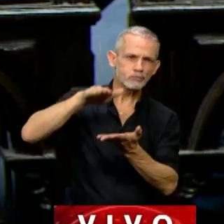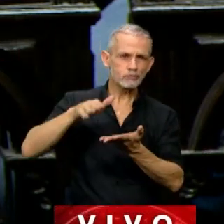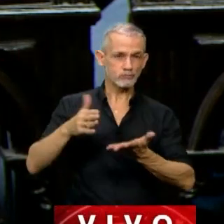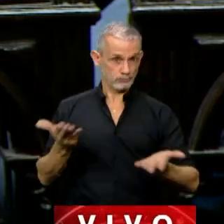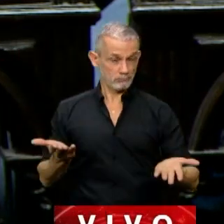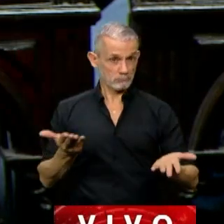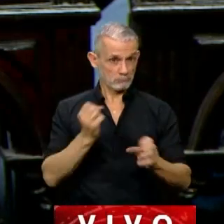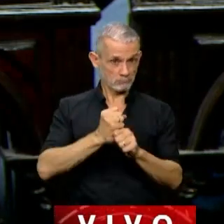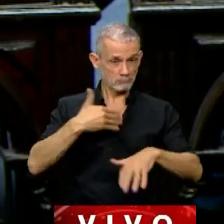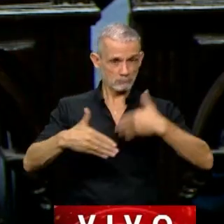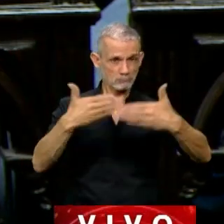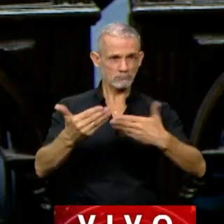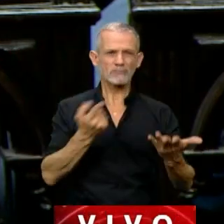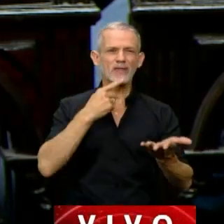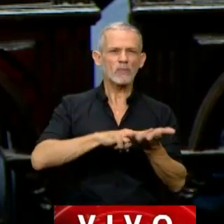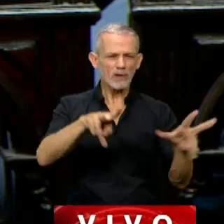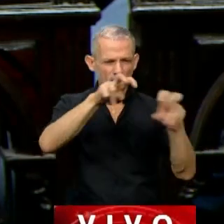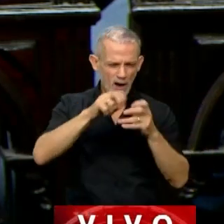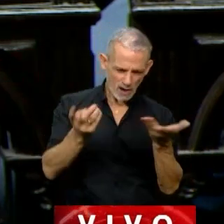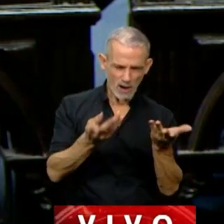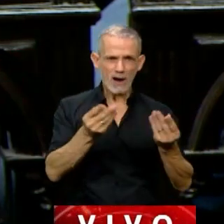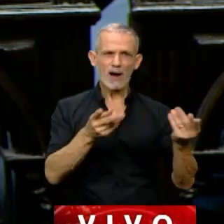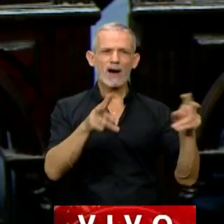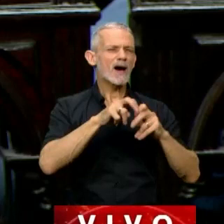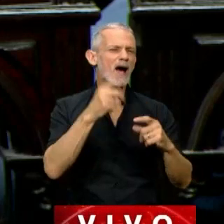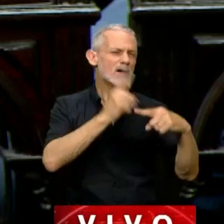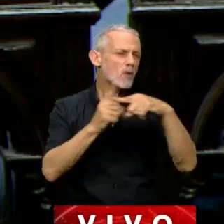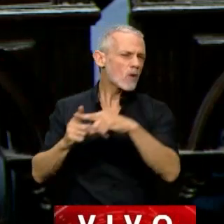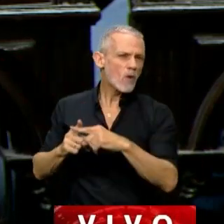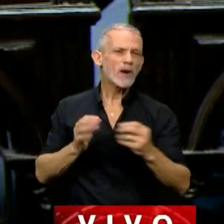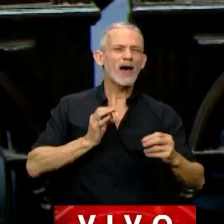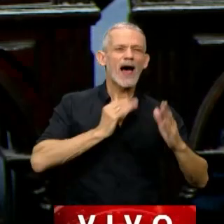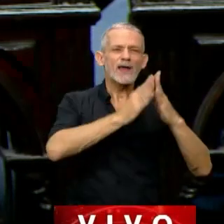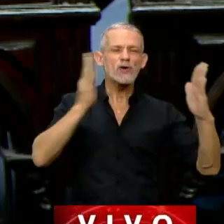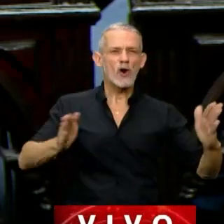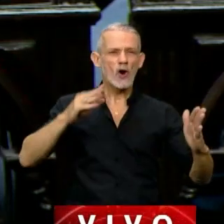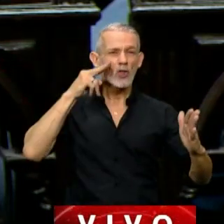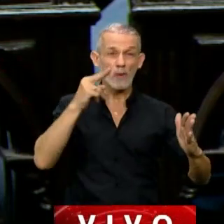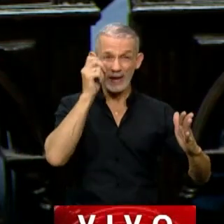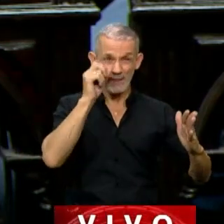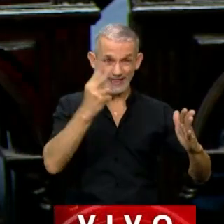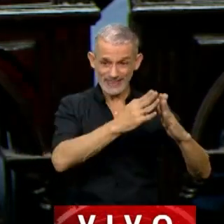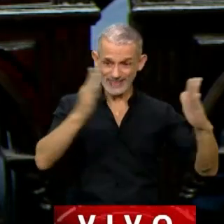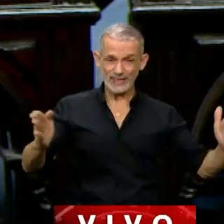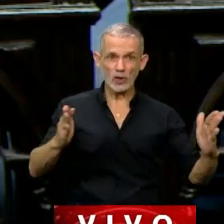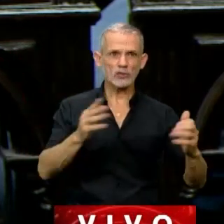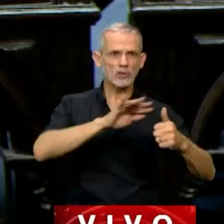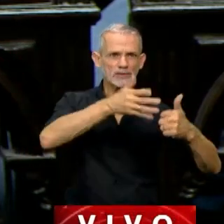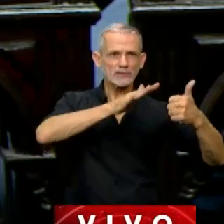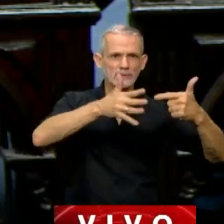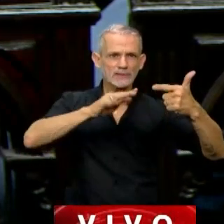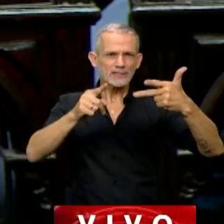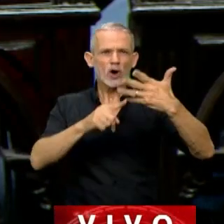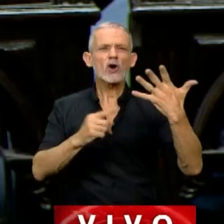este desempeño el resultado fiscal hace prever que 2022 podría ser el quinto año consecutivo